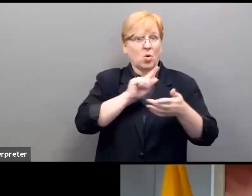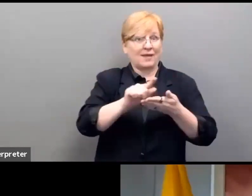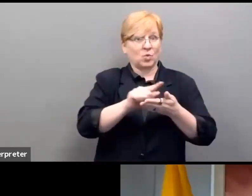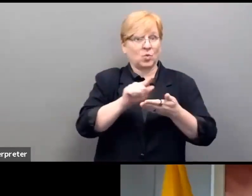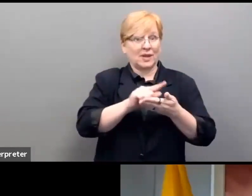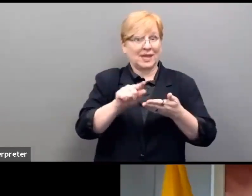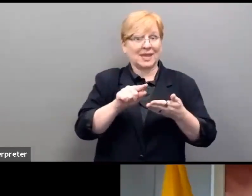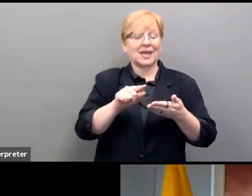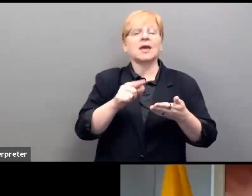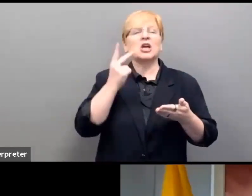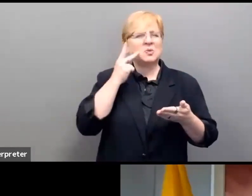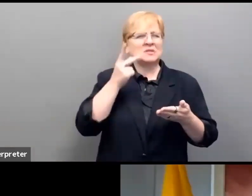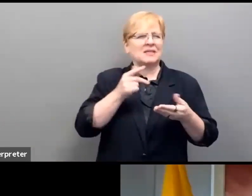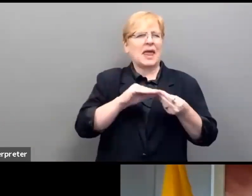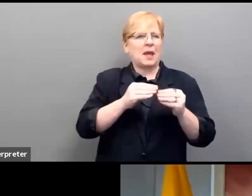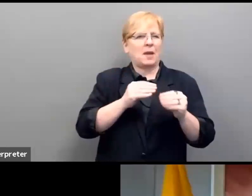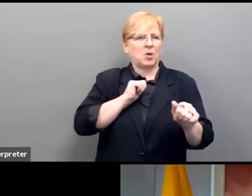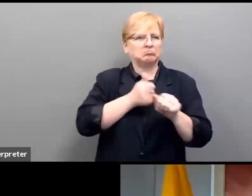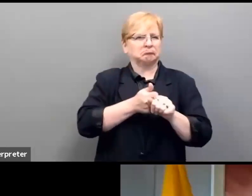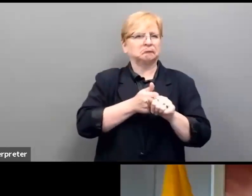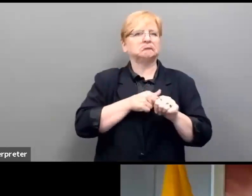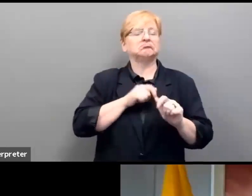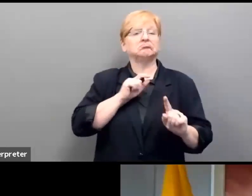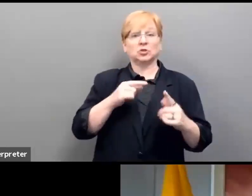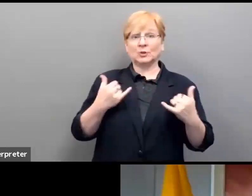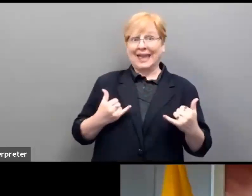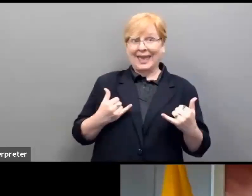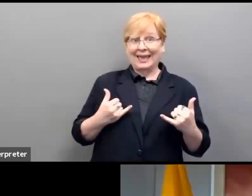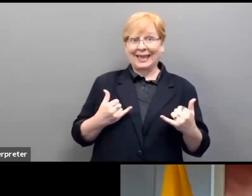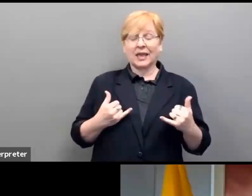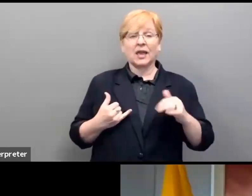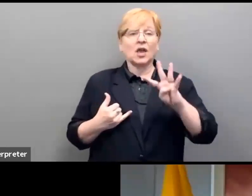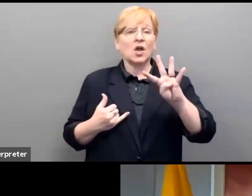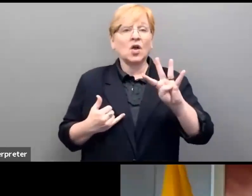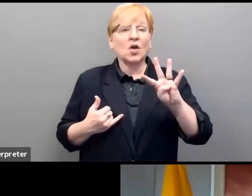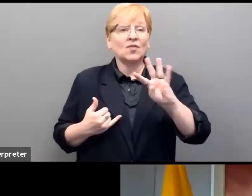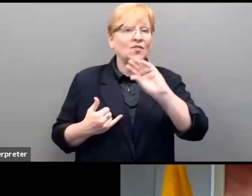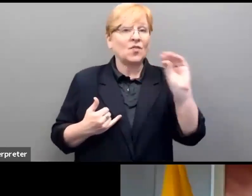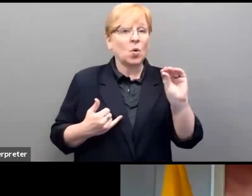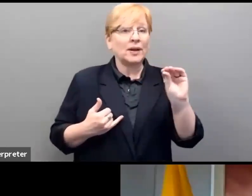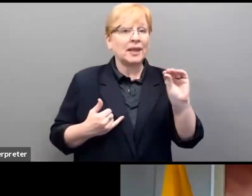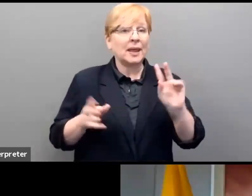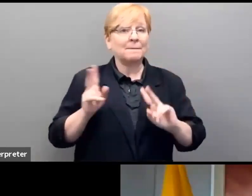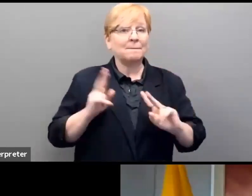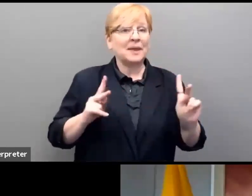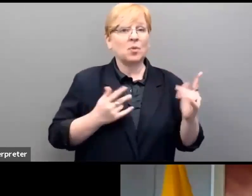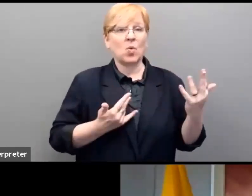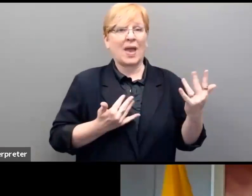nuevos mexicanos en hospitales de Arizona, Colorado, etcétera. Existe una